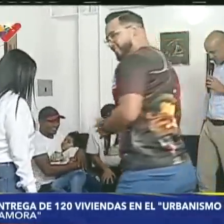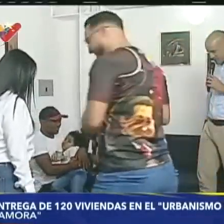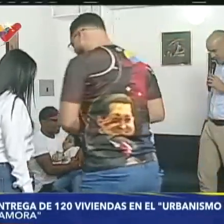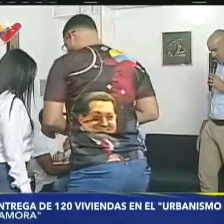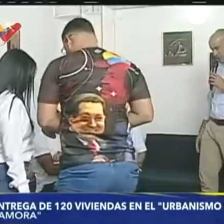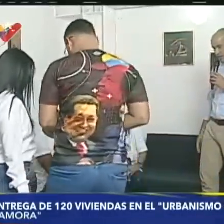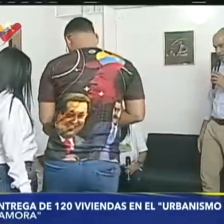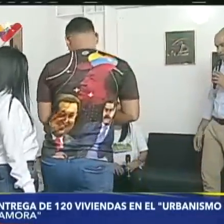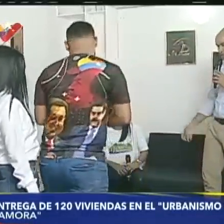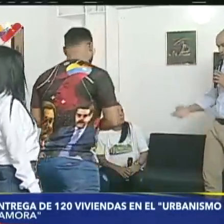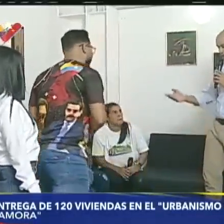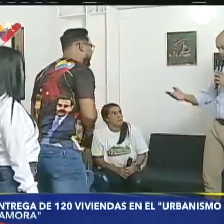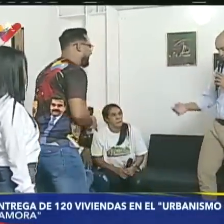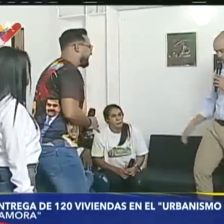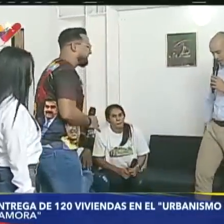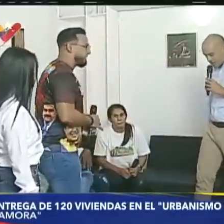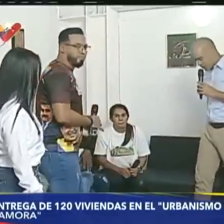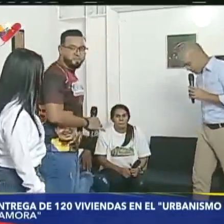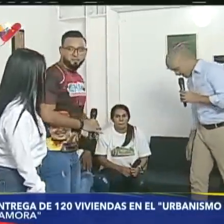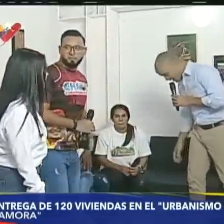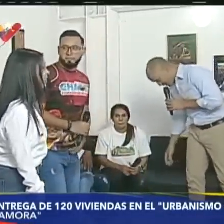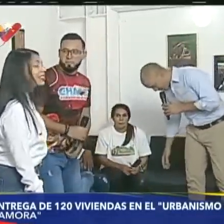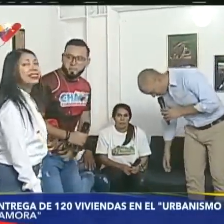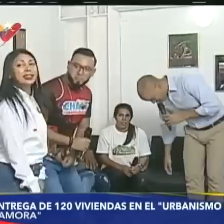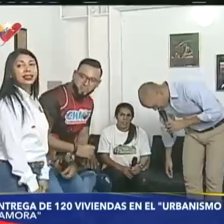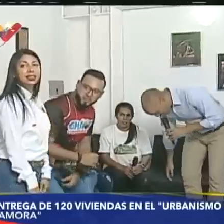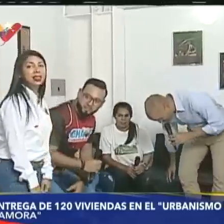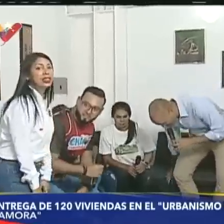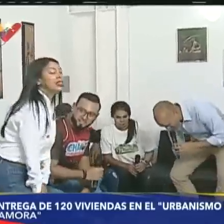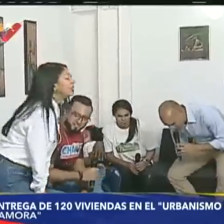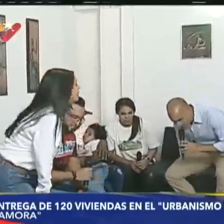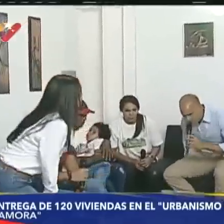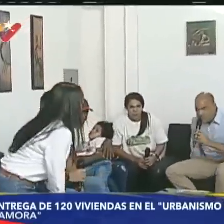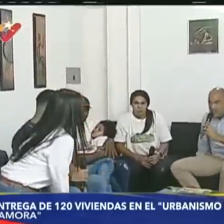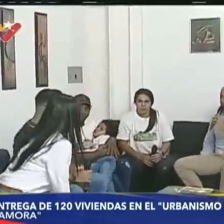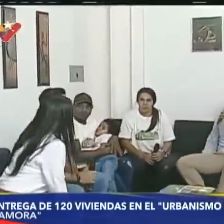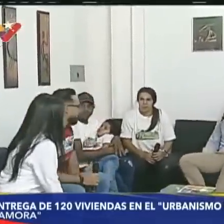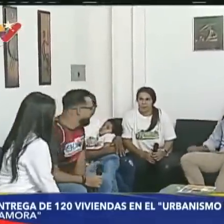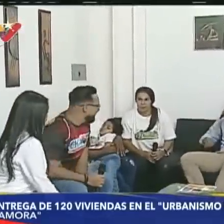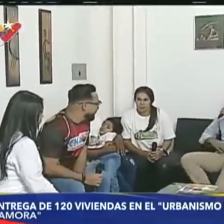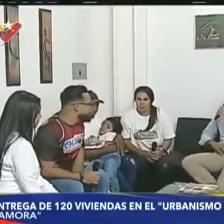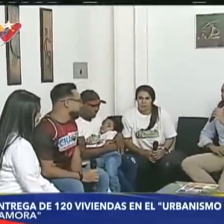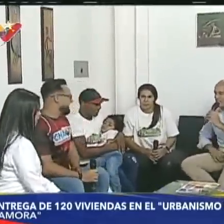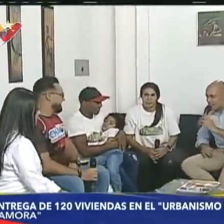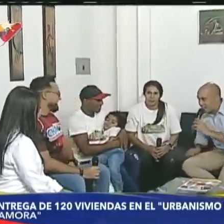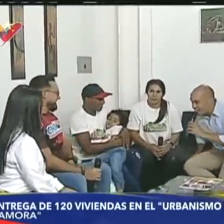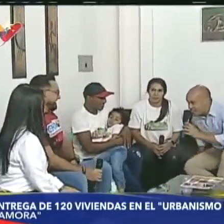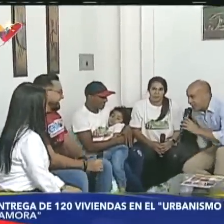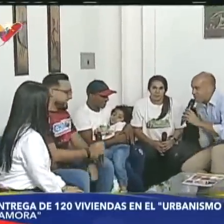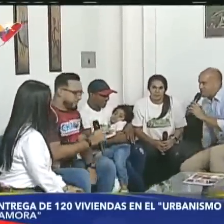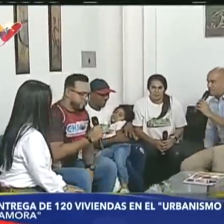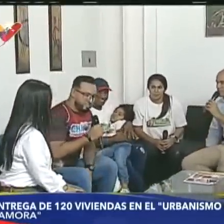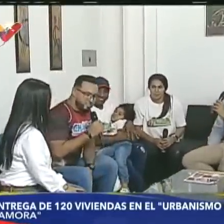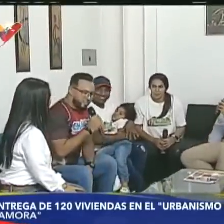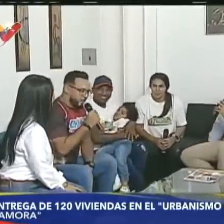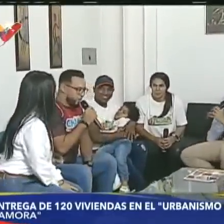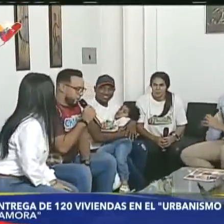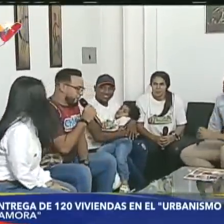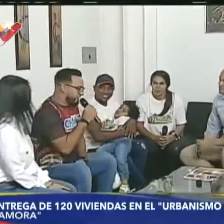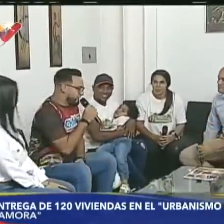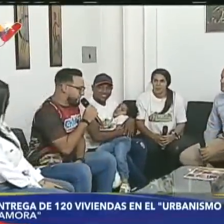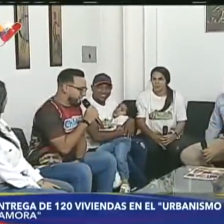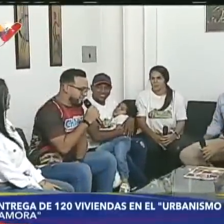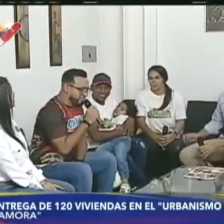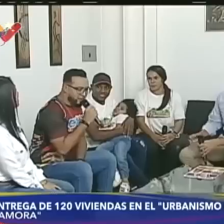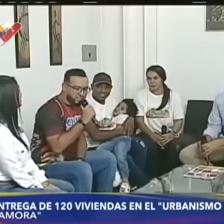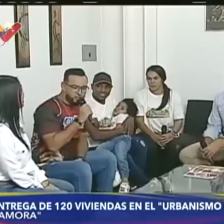Cristian. Quiero darle la palabra al alcalde de Urdaneta para que nos presente a la familia que hoy se está integrando acá al municipio.